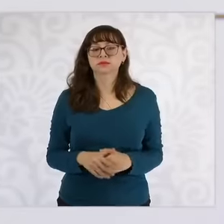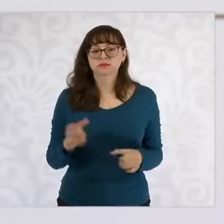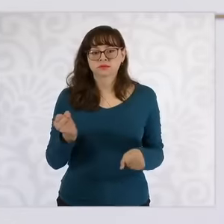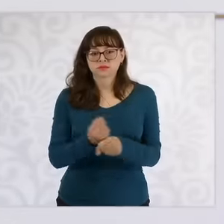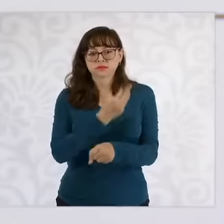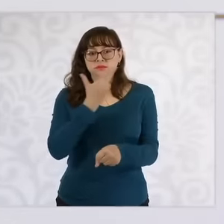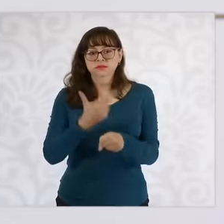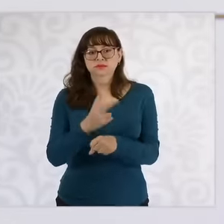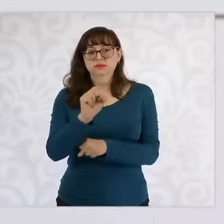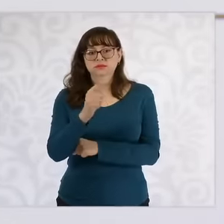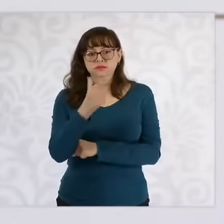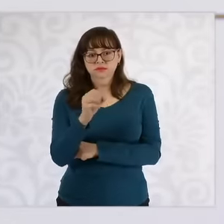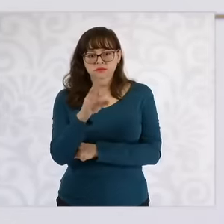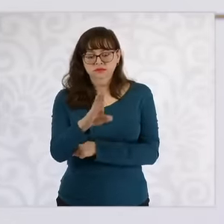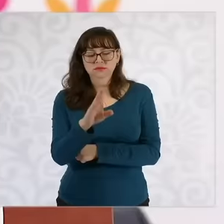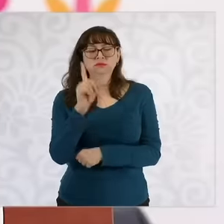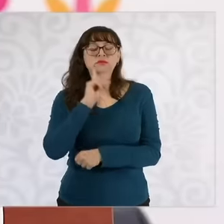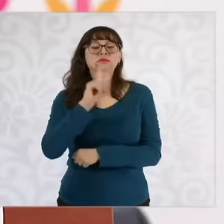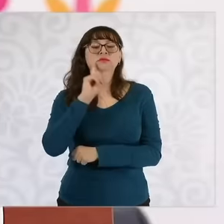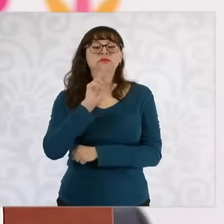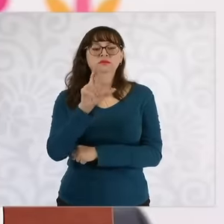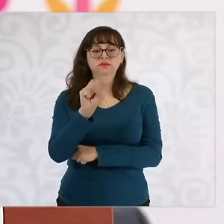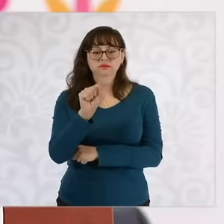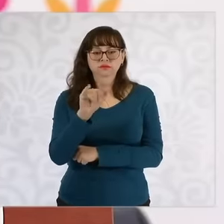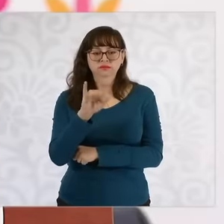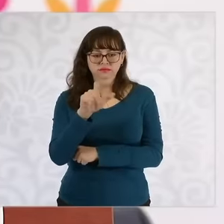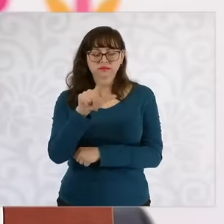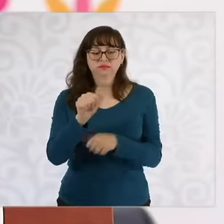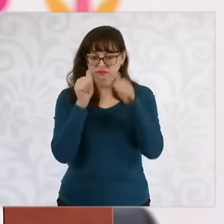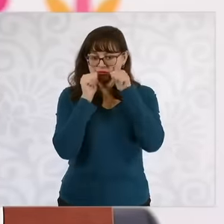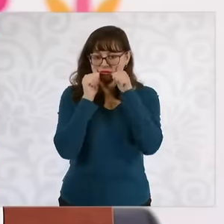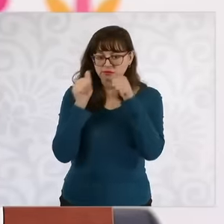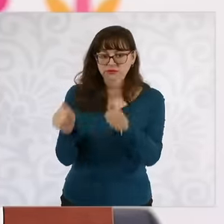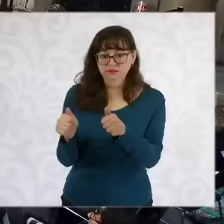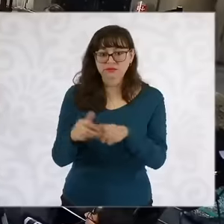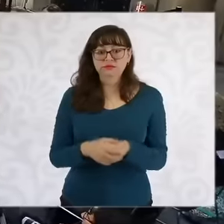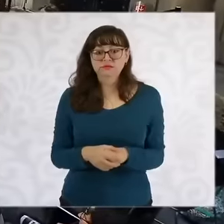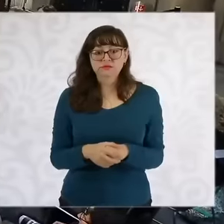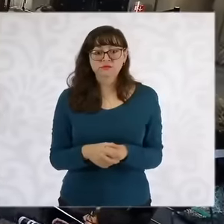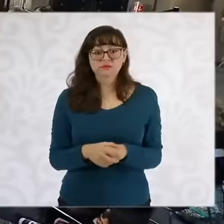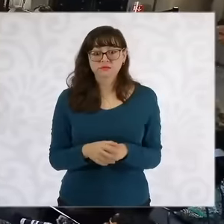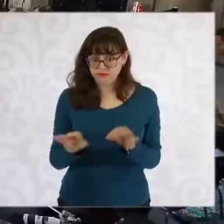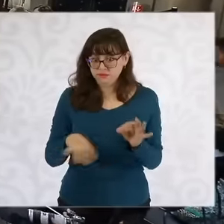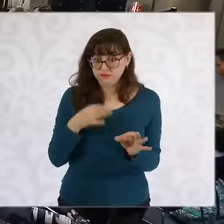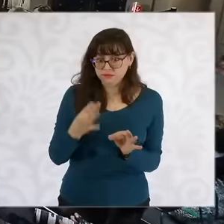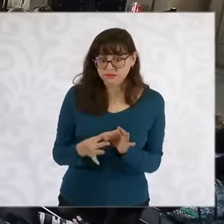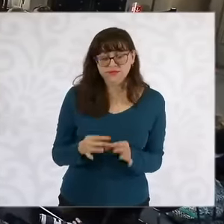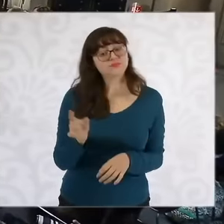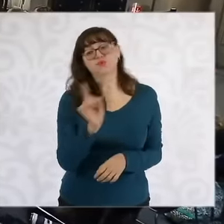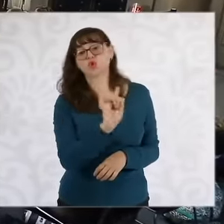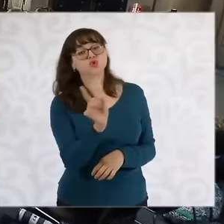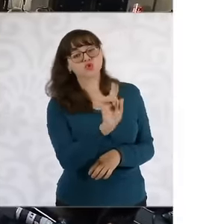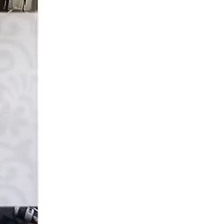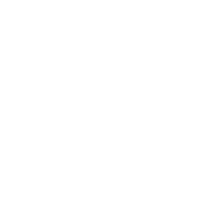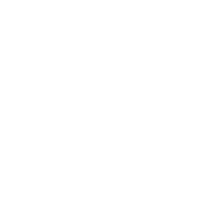de Gobernación que lo atienda, Rosa Isela Rodríguez. ¿Listo? No, mire,